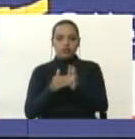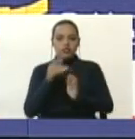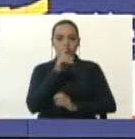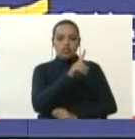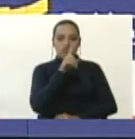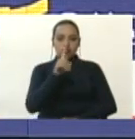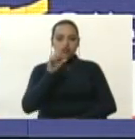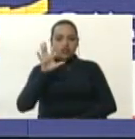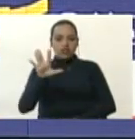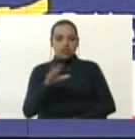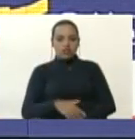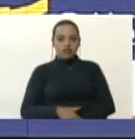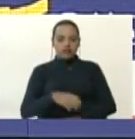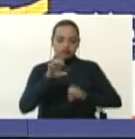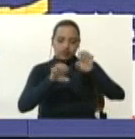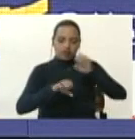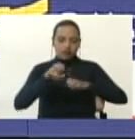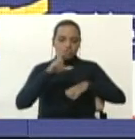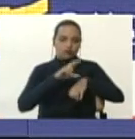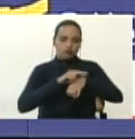1.414.968.115 consultas.